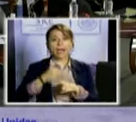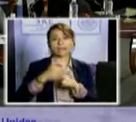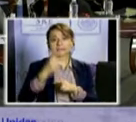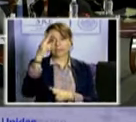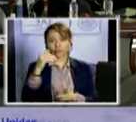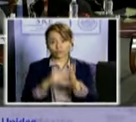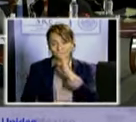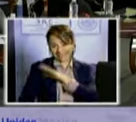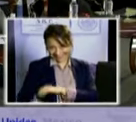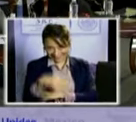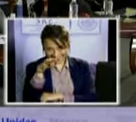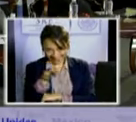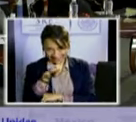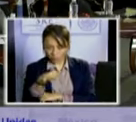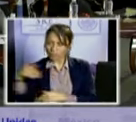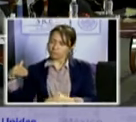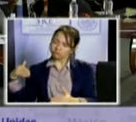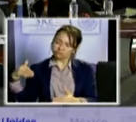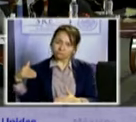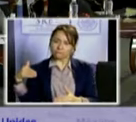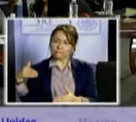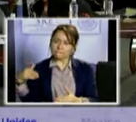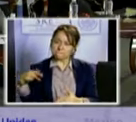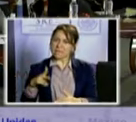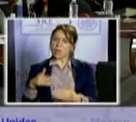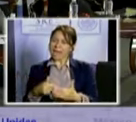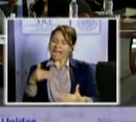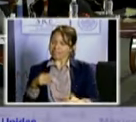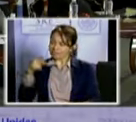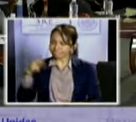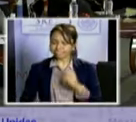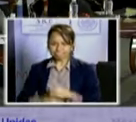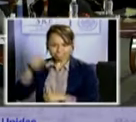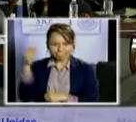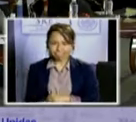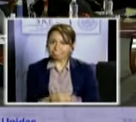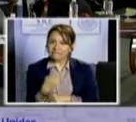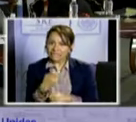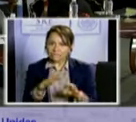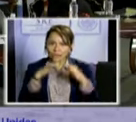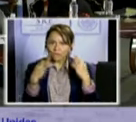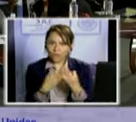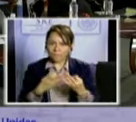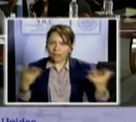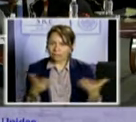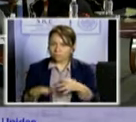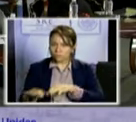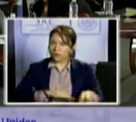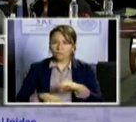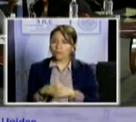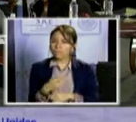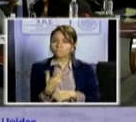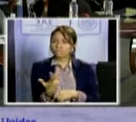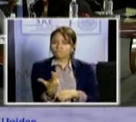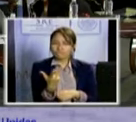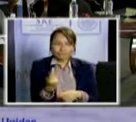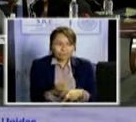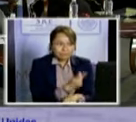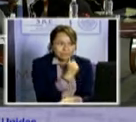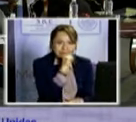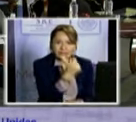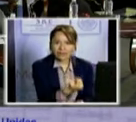está dando los resultados esperados. Y peor todavía, o sea, no solo estamos hablando de deficiencias en la reducción de la